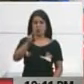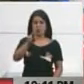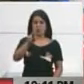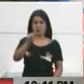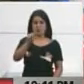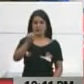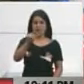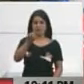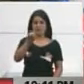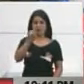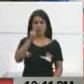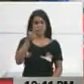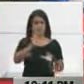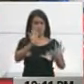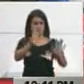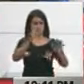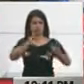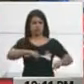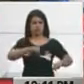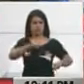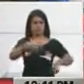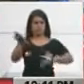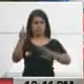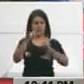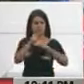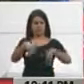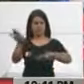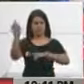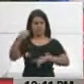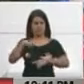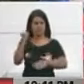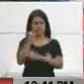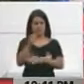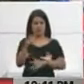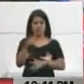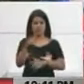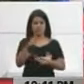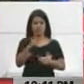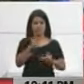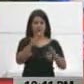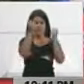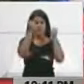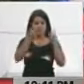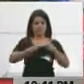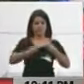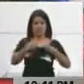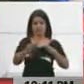Y sacó a los adecos de ahí y él dijo, yo me quedo y me los llevo preso. Y le salvó la vida a esos muchachos.